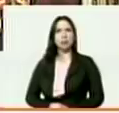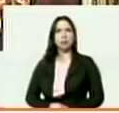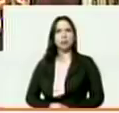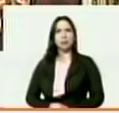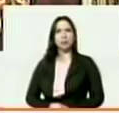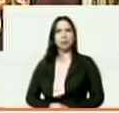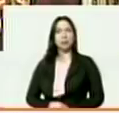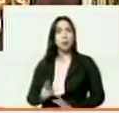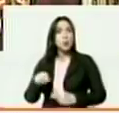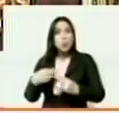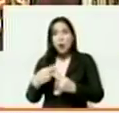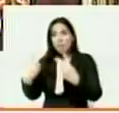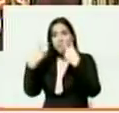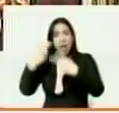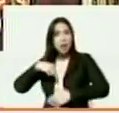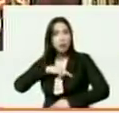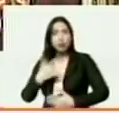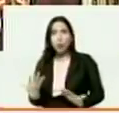Ni nunca nos verán.